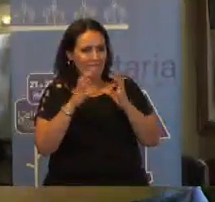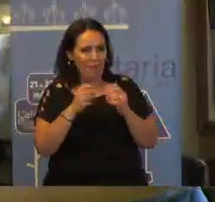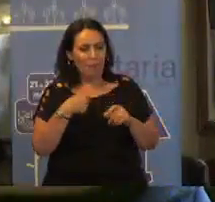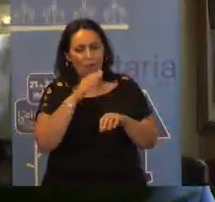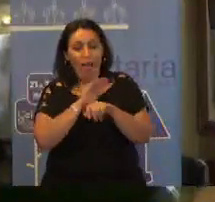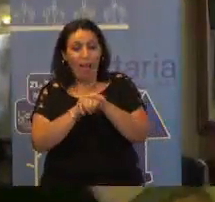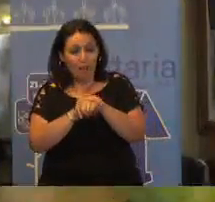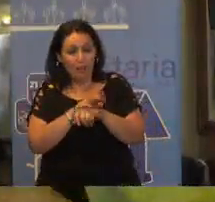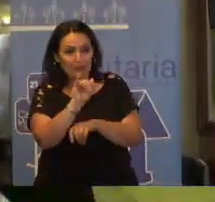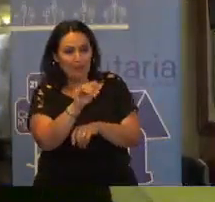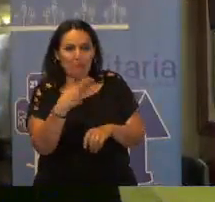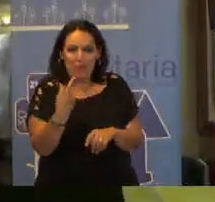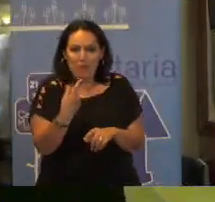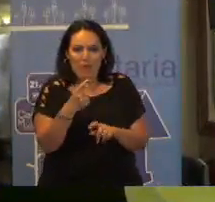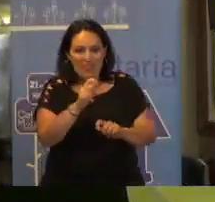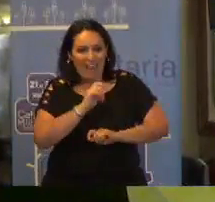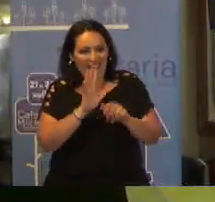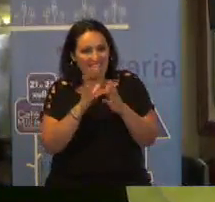meus.